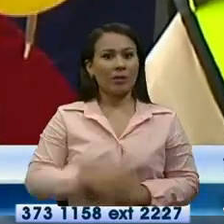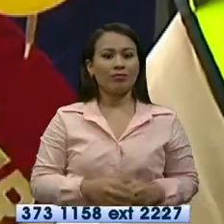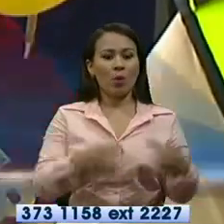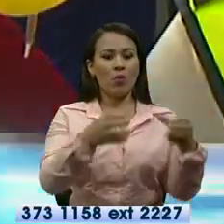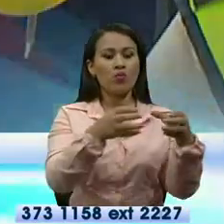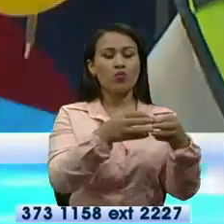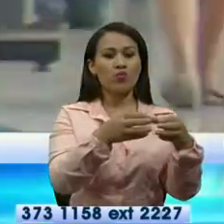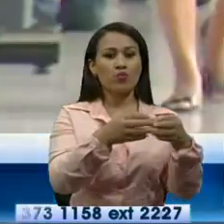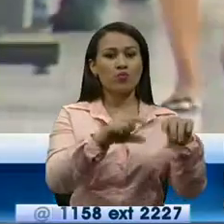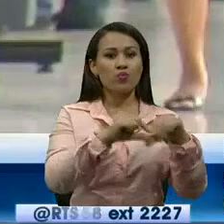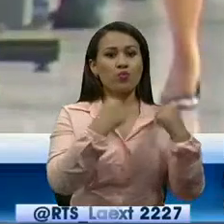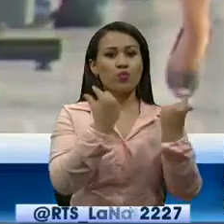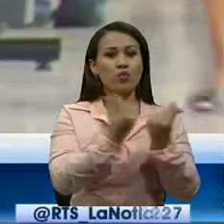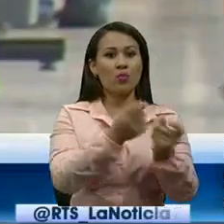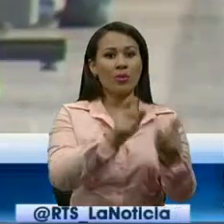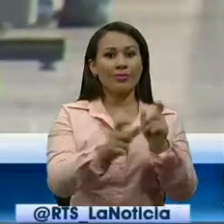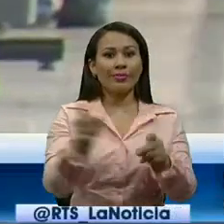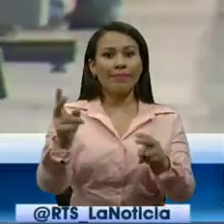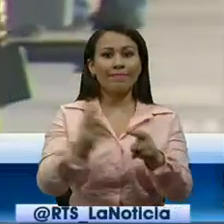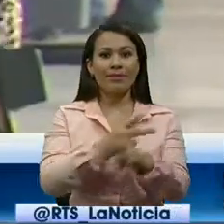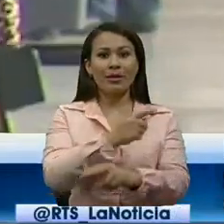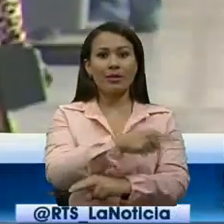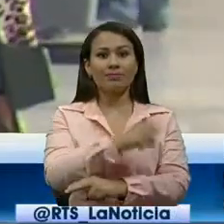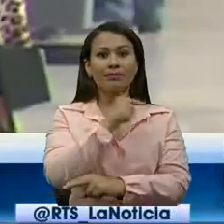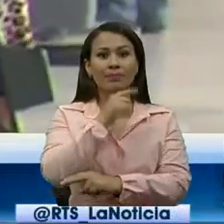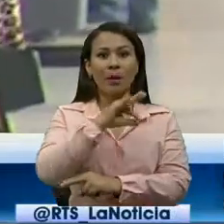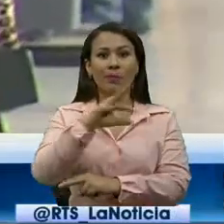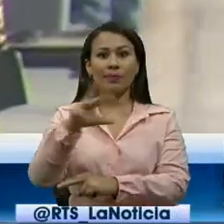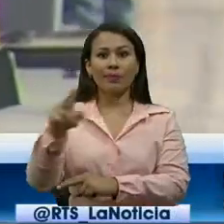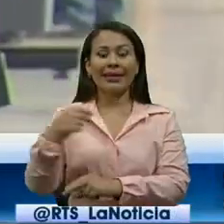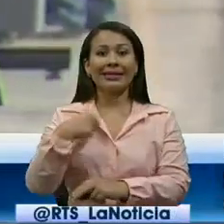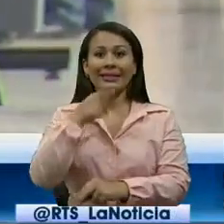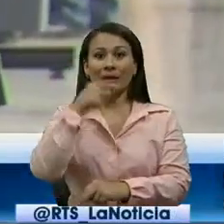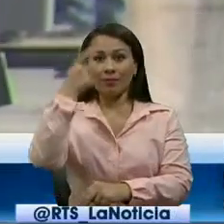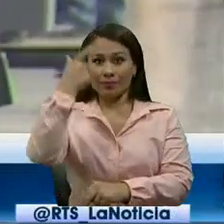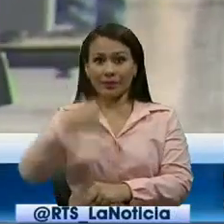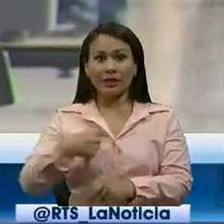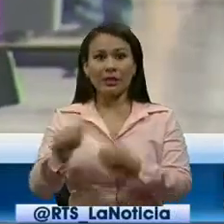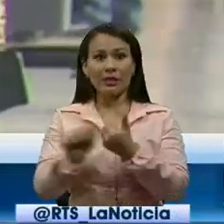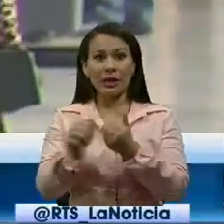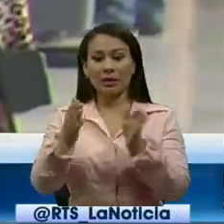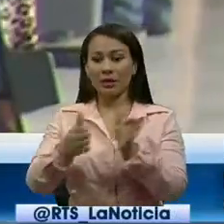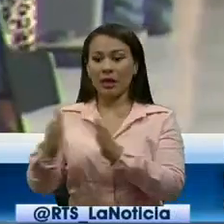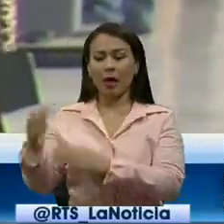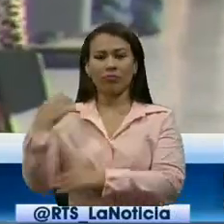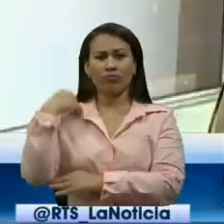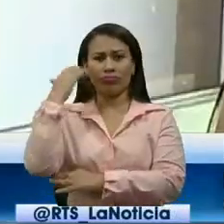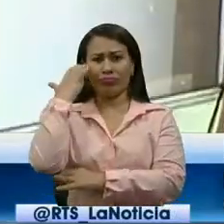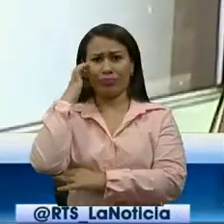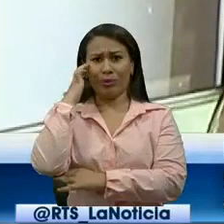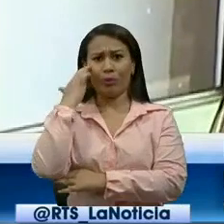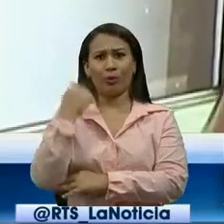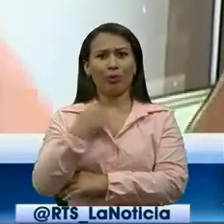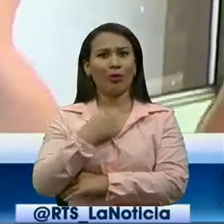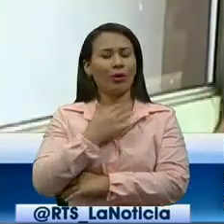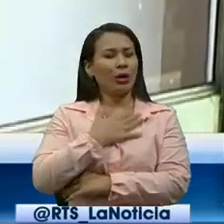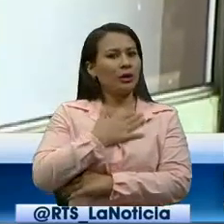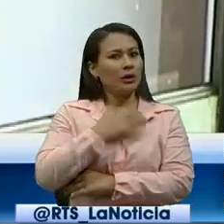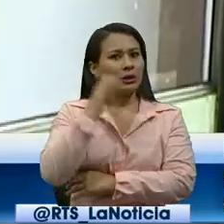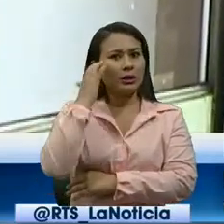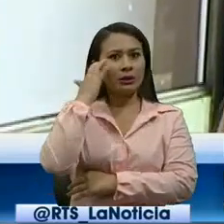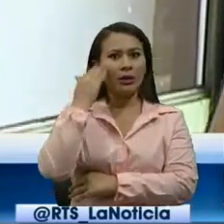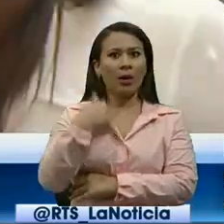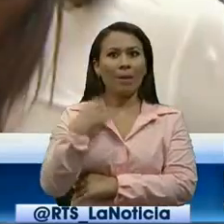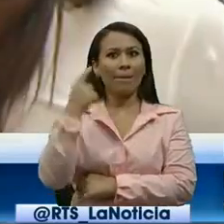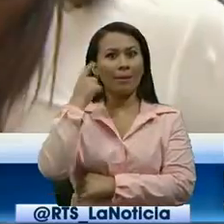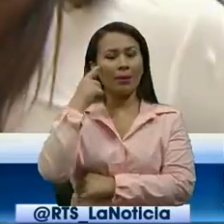que está dedicada a eso. Mientras tanto, dueños de negocios aledaños y transeúntes están preocupados. Claro, en diciembre empiezan peor los